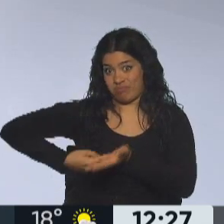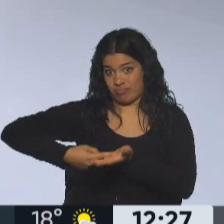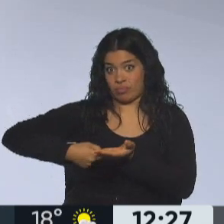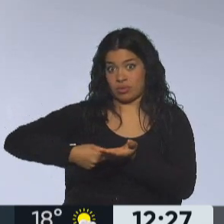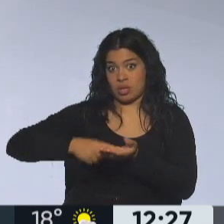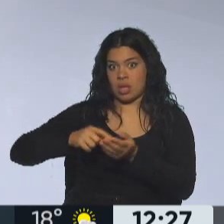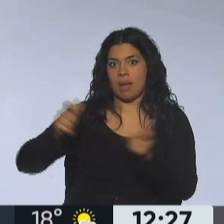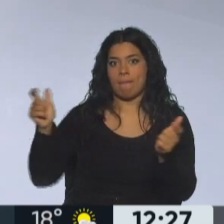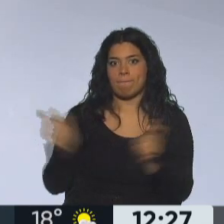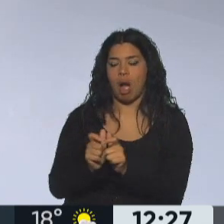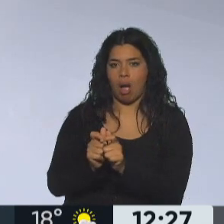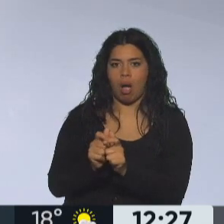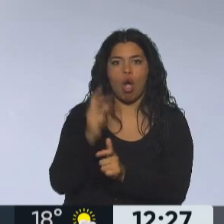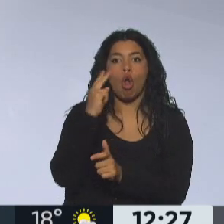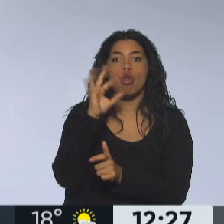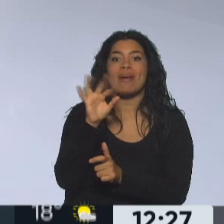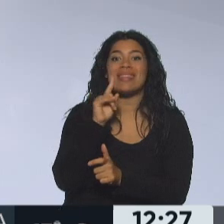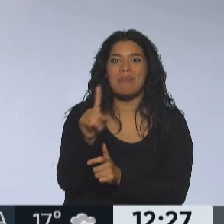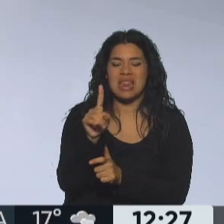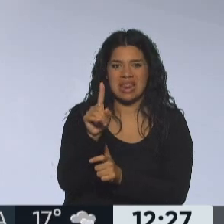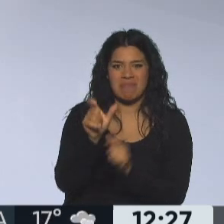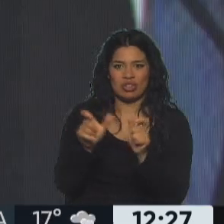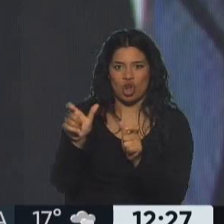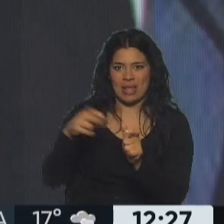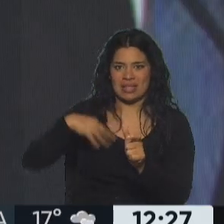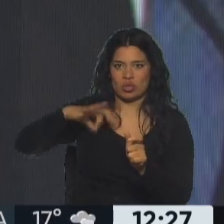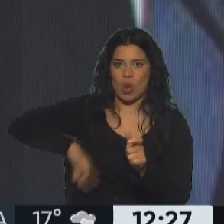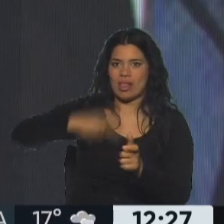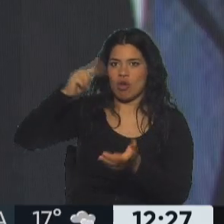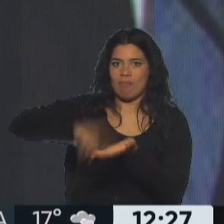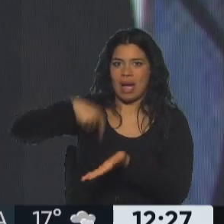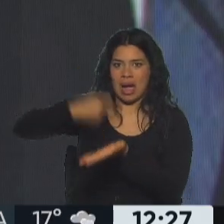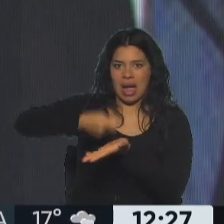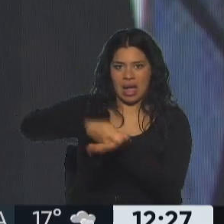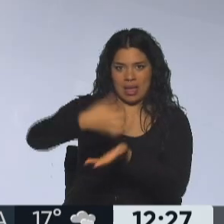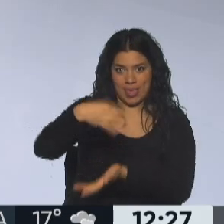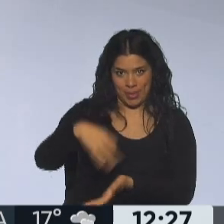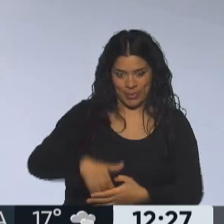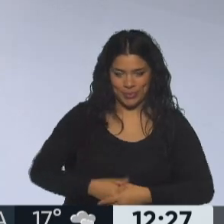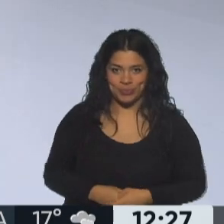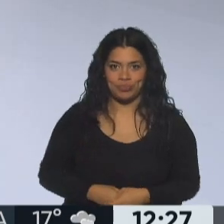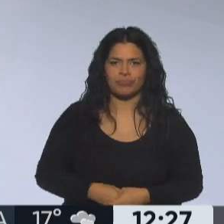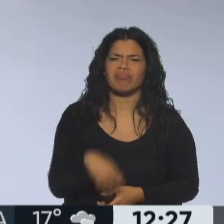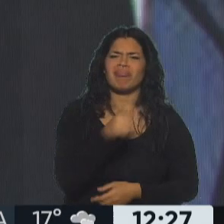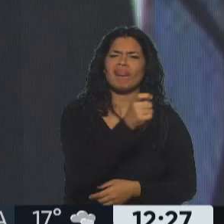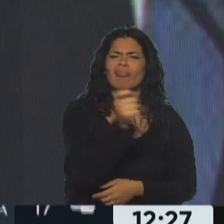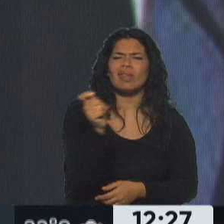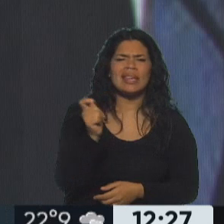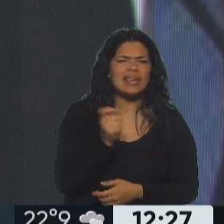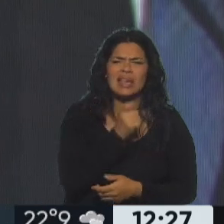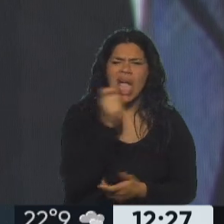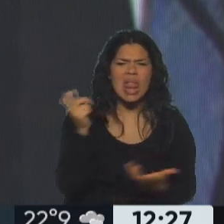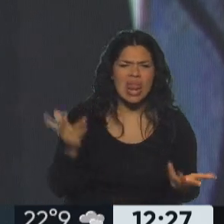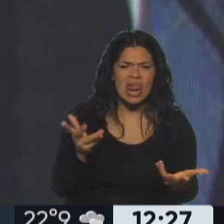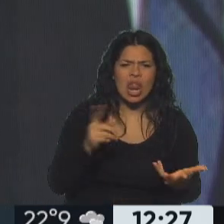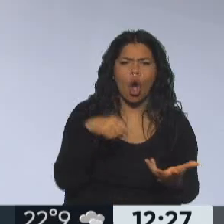90.000. Se reduce a la décima parte, Claro. de 900 a 90.000 los que pagan ganancias. ¿Quiénes son los otros